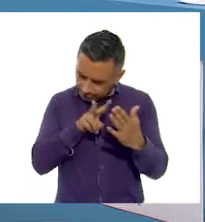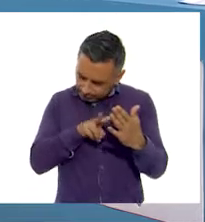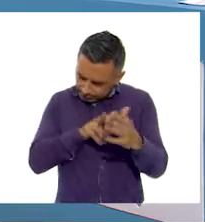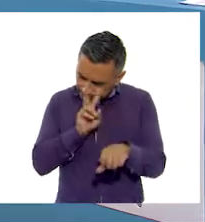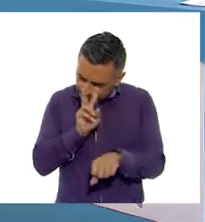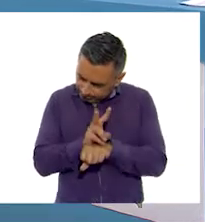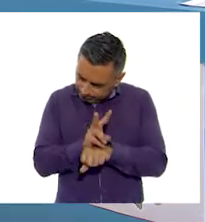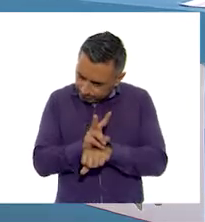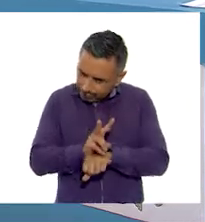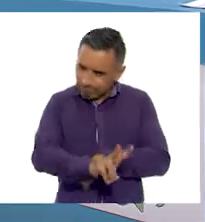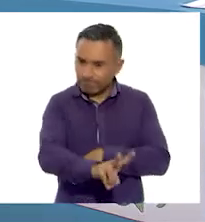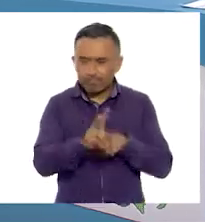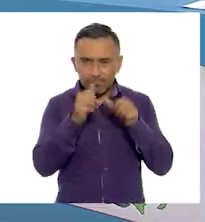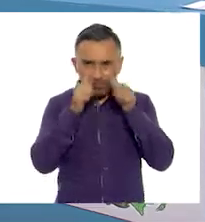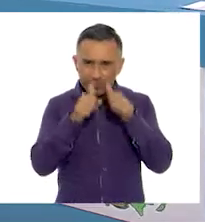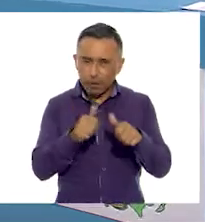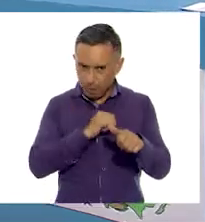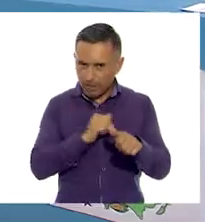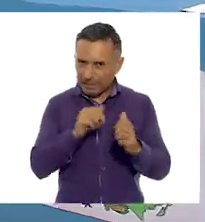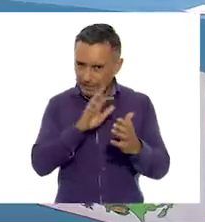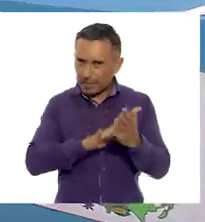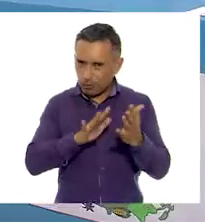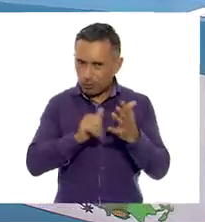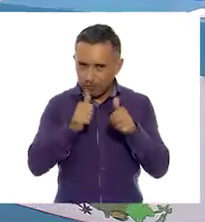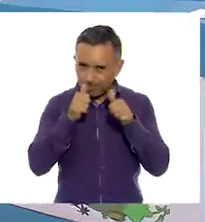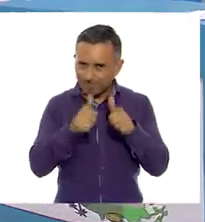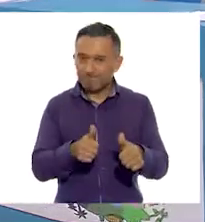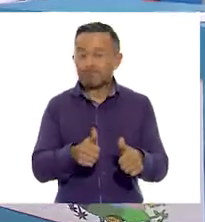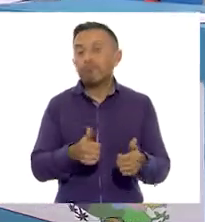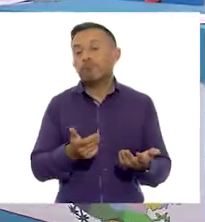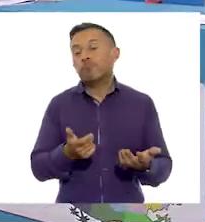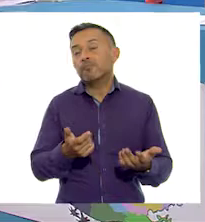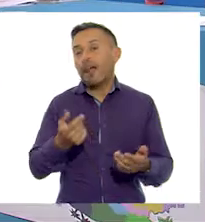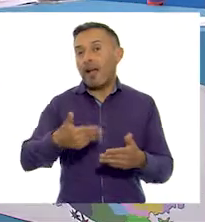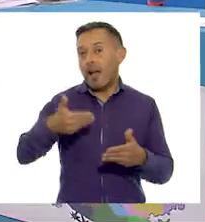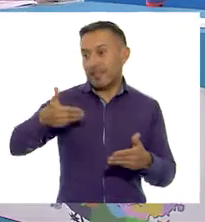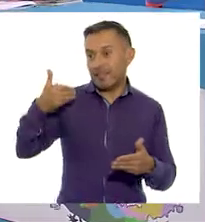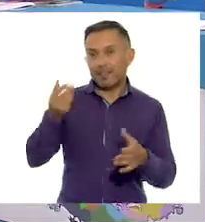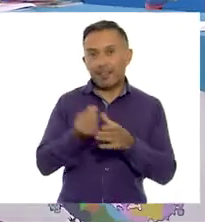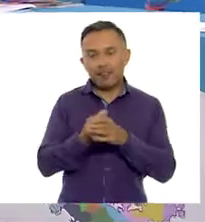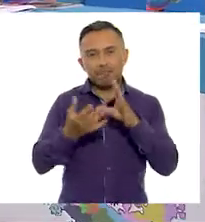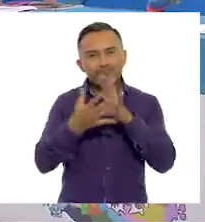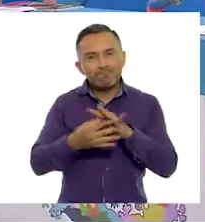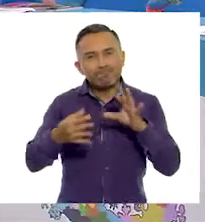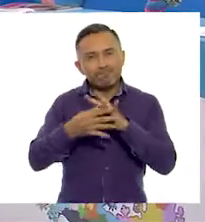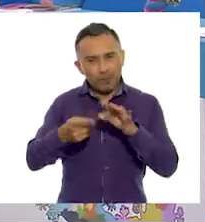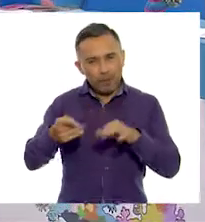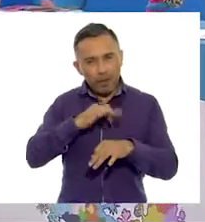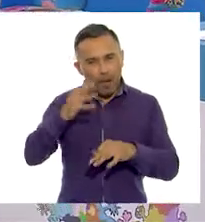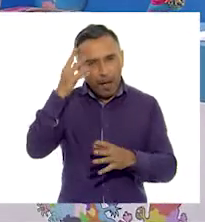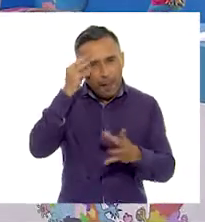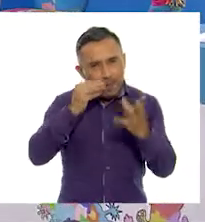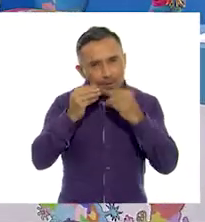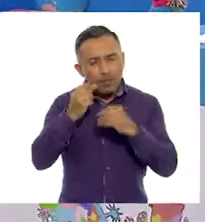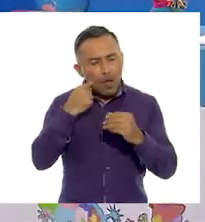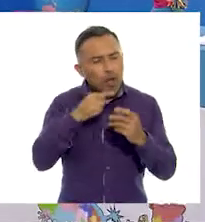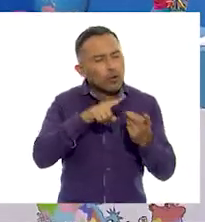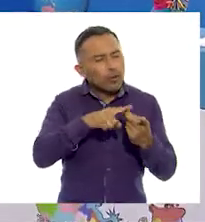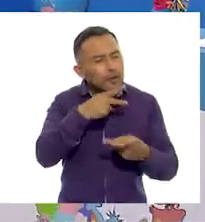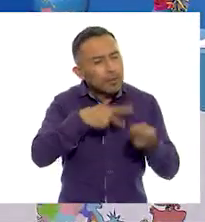como de difusión y las de divulgación. La difusión pretende compartir conocimiento